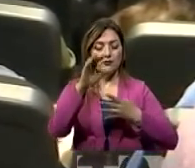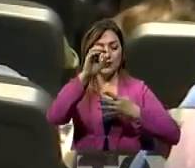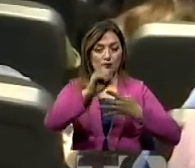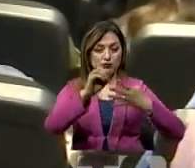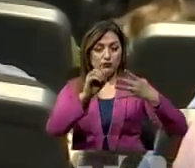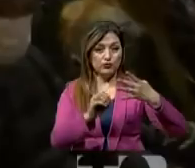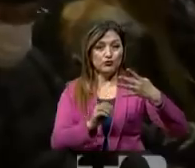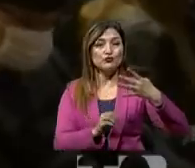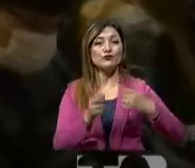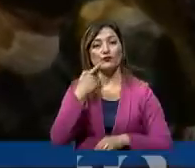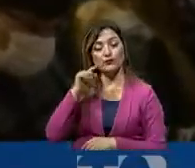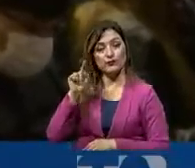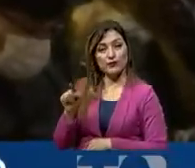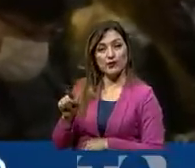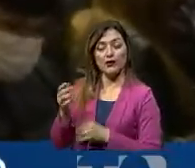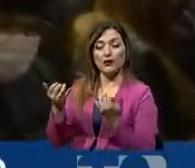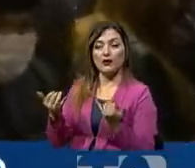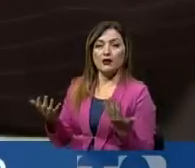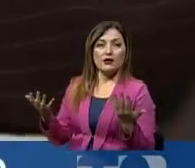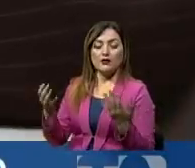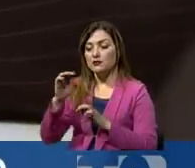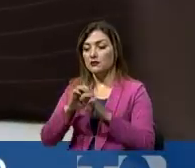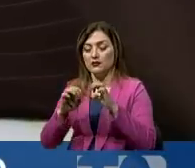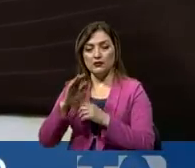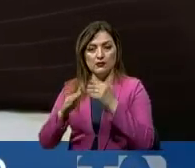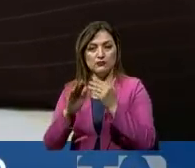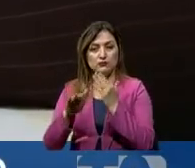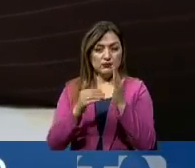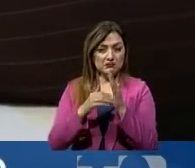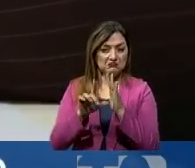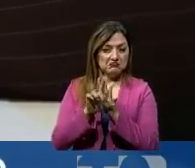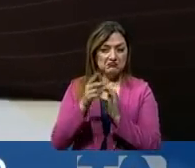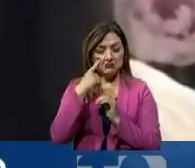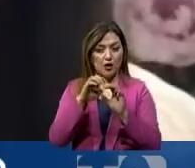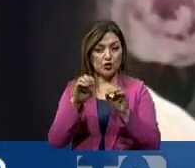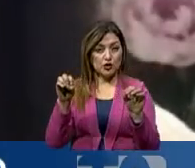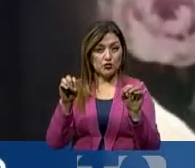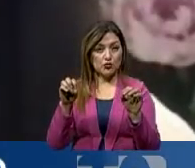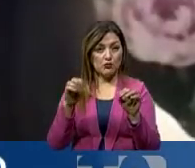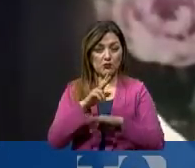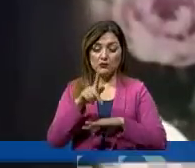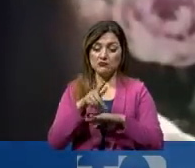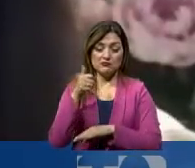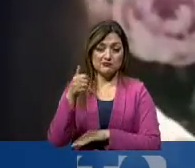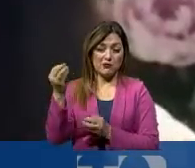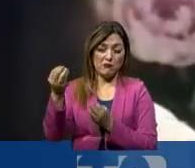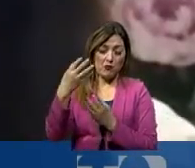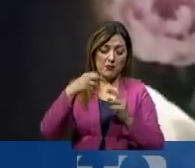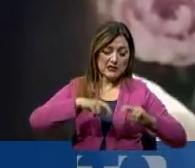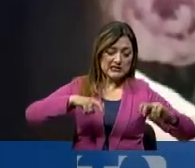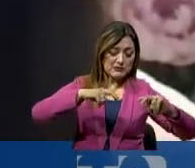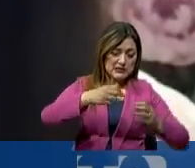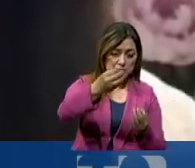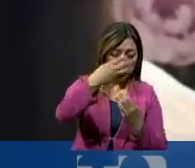Superior, SENESID, asegura que hasta el momento no ha detectado anomalías en la emisión de los títulos. Estamos al momento recabando toda esta